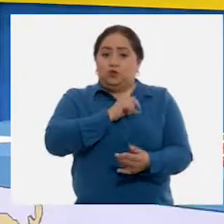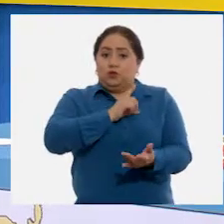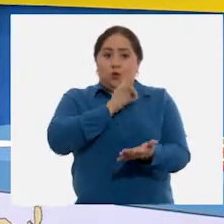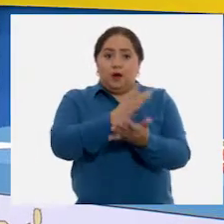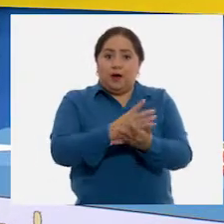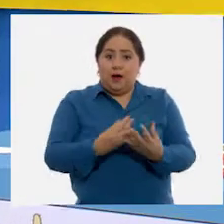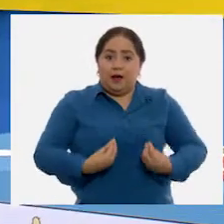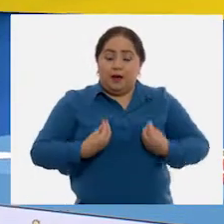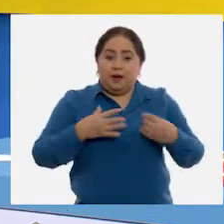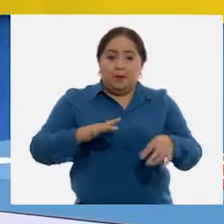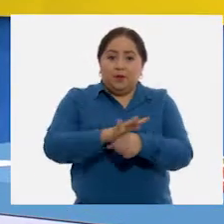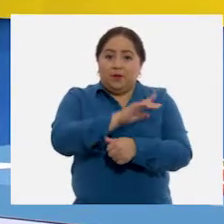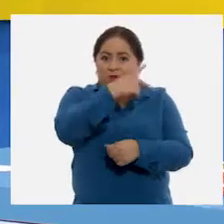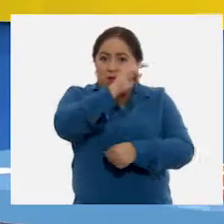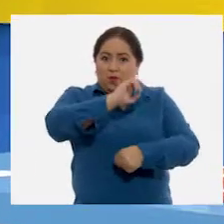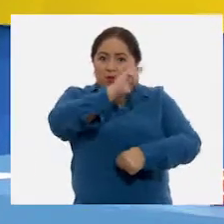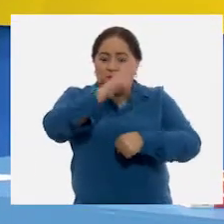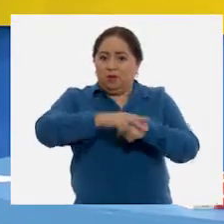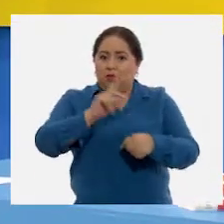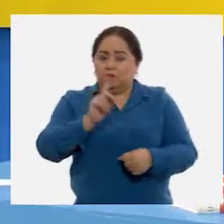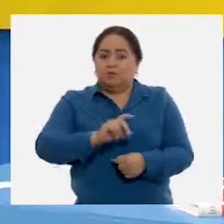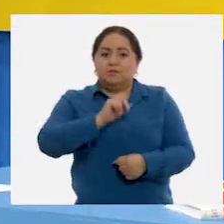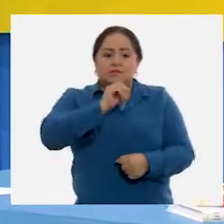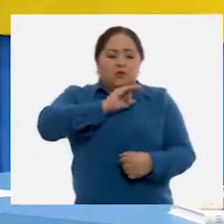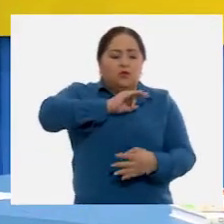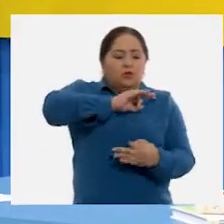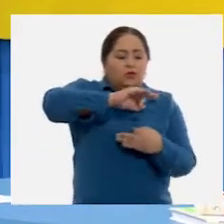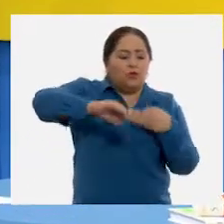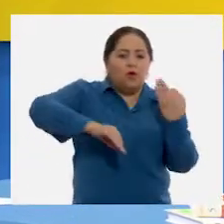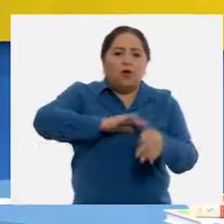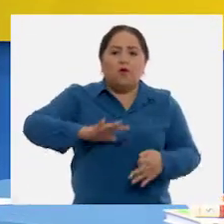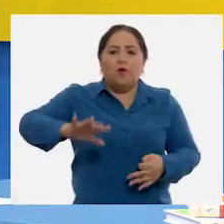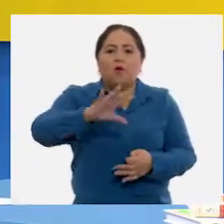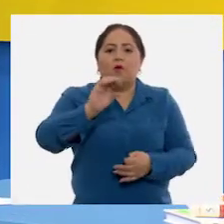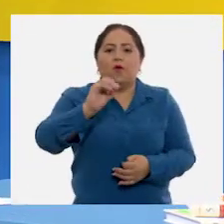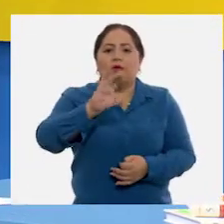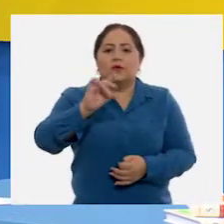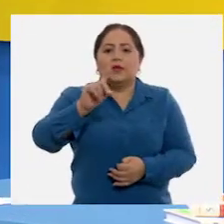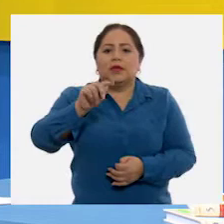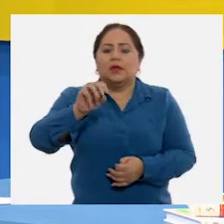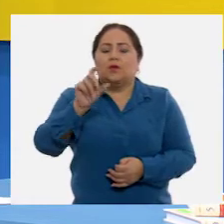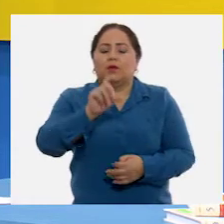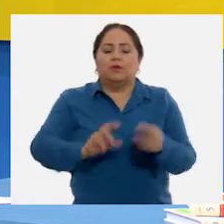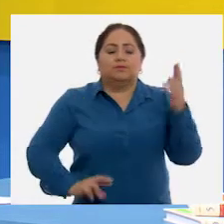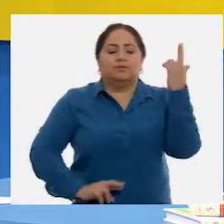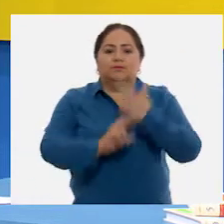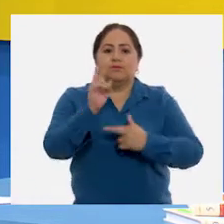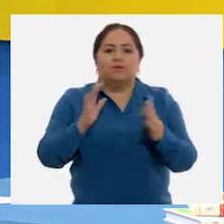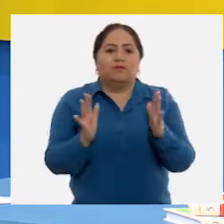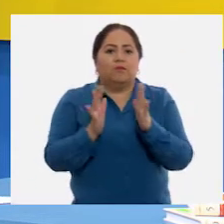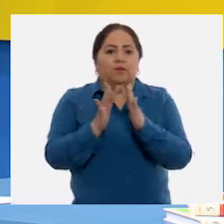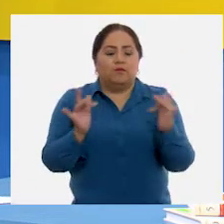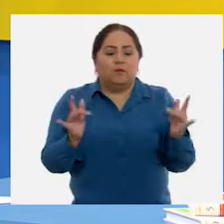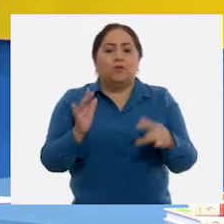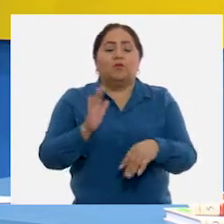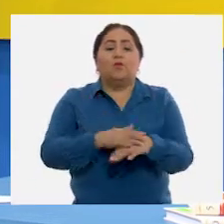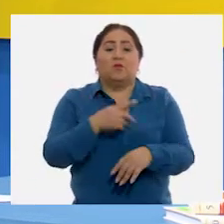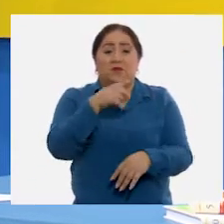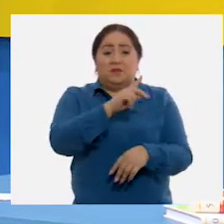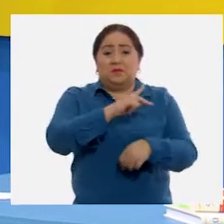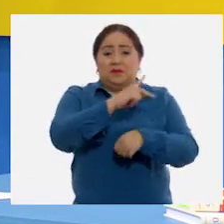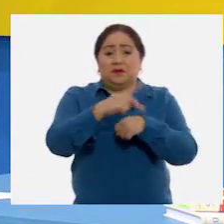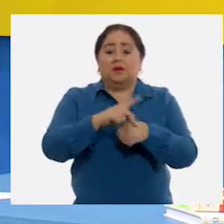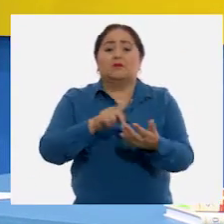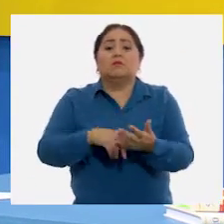la vida de la nación de Europa, sino de todo Occidente tras consumarse la Revolución Francesa, ya que el país